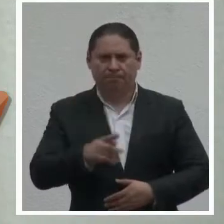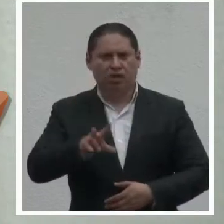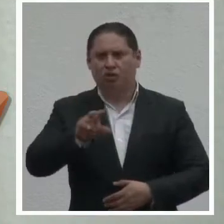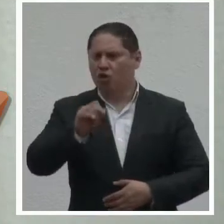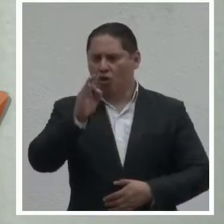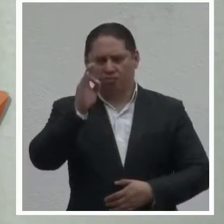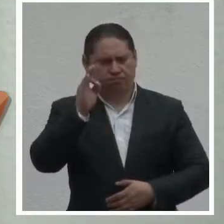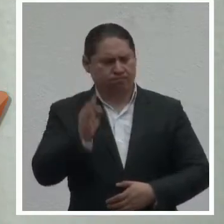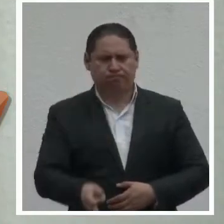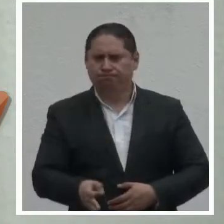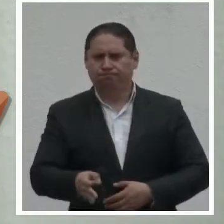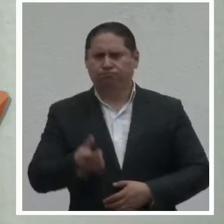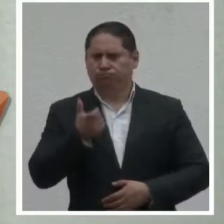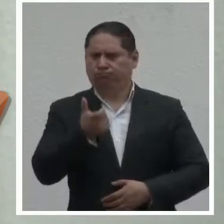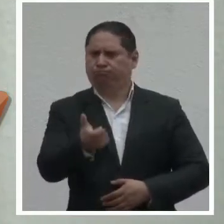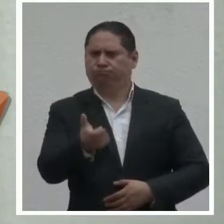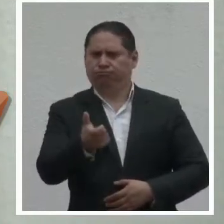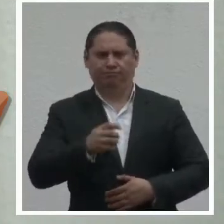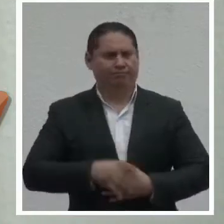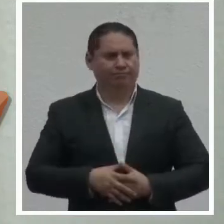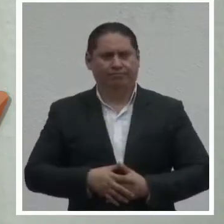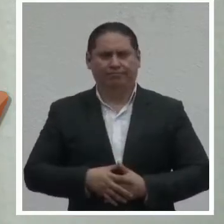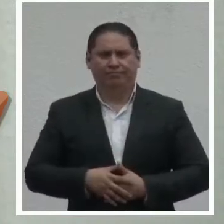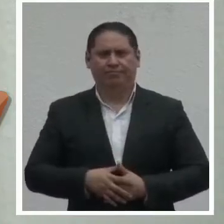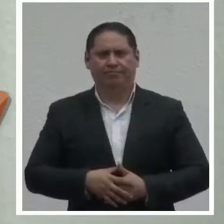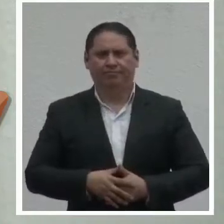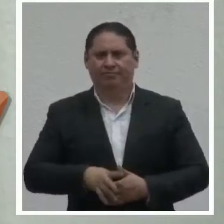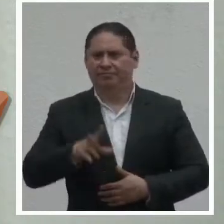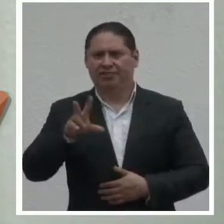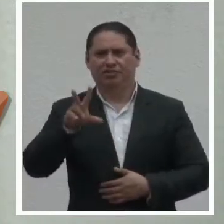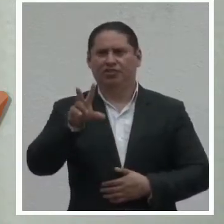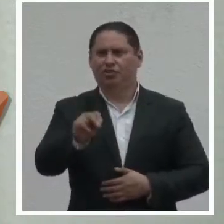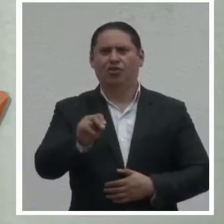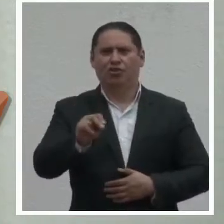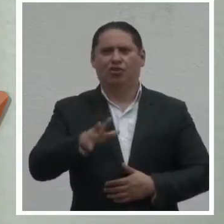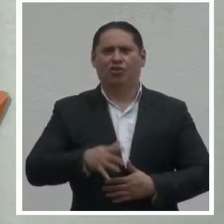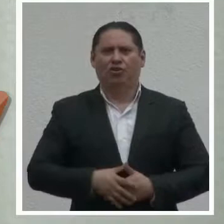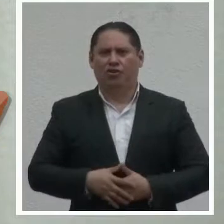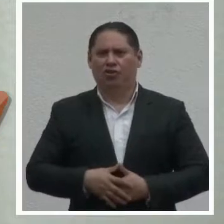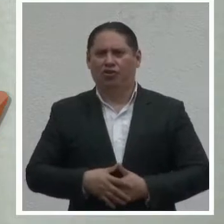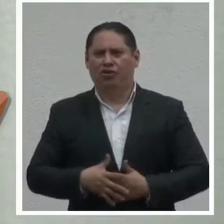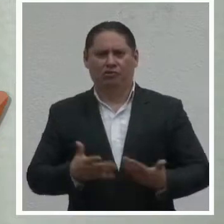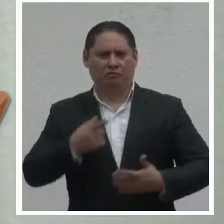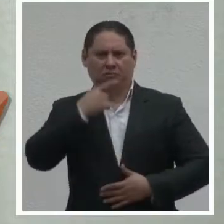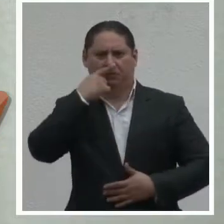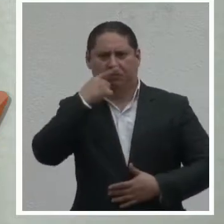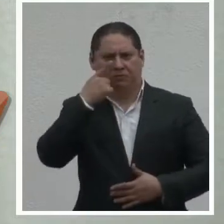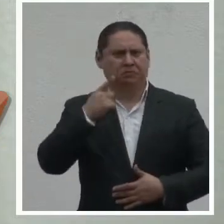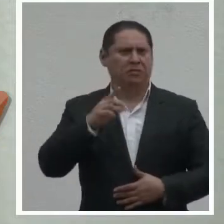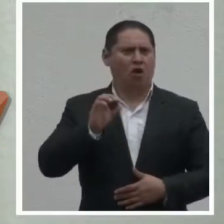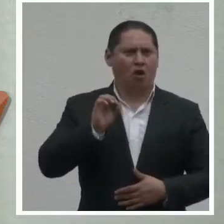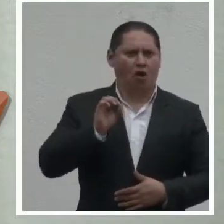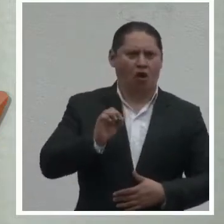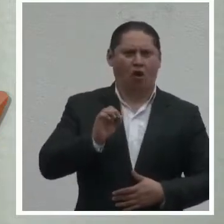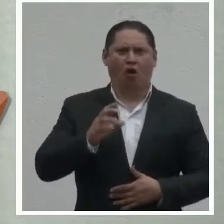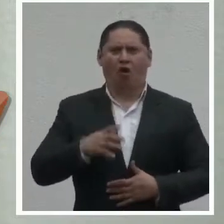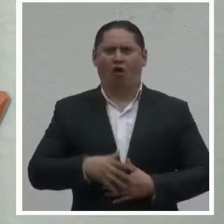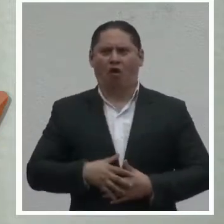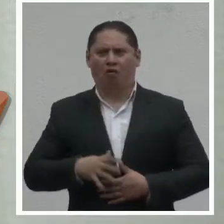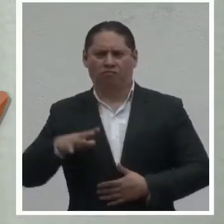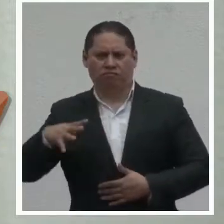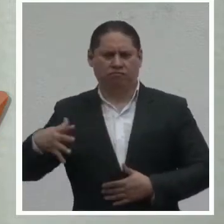el caciquismo, no halagaba ni era un servil para quedar bien con los